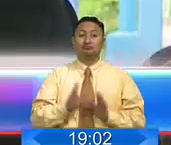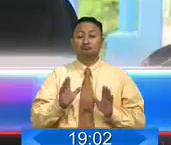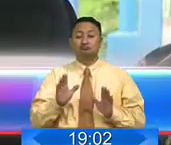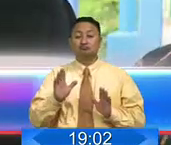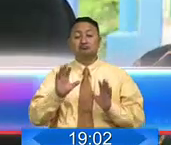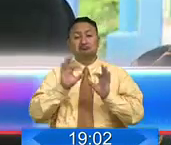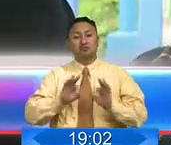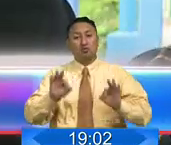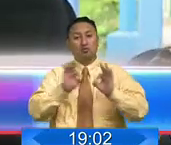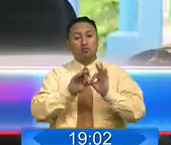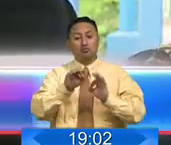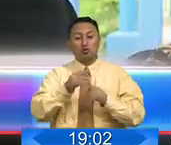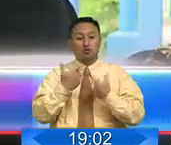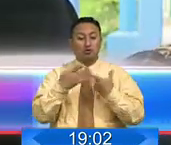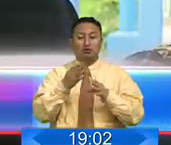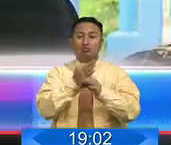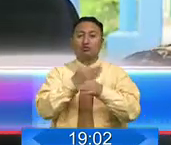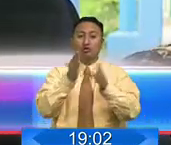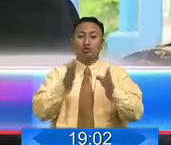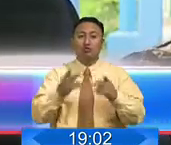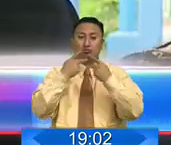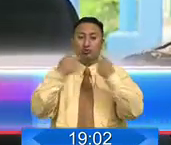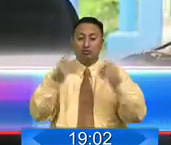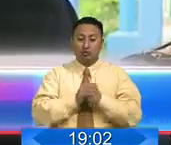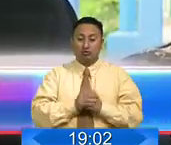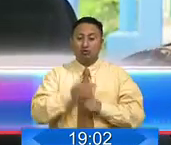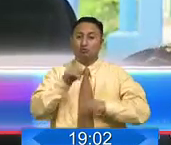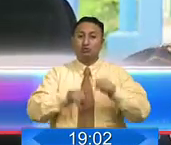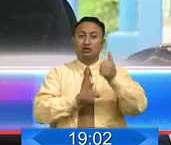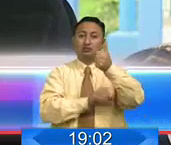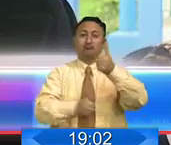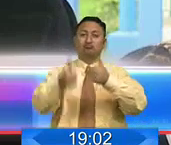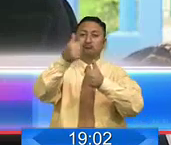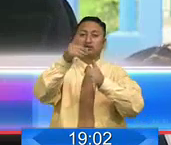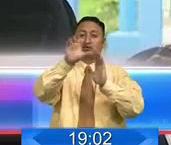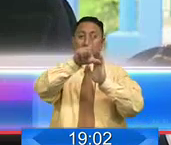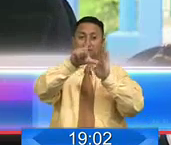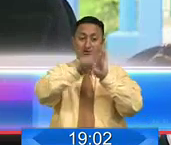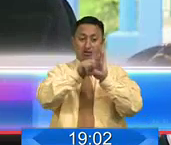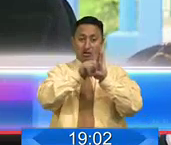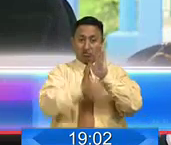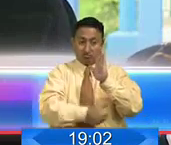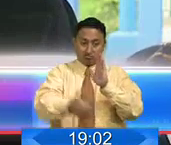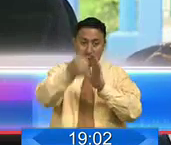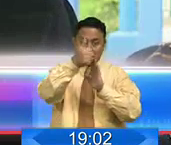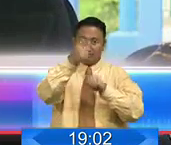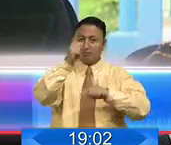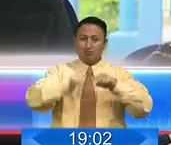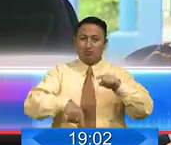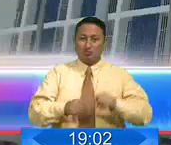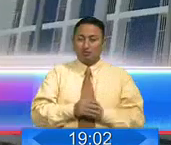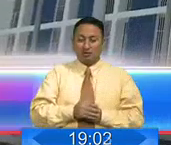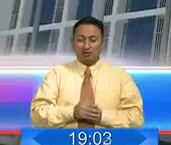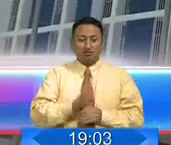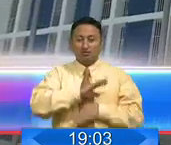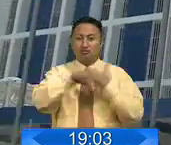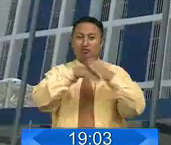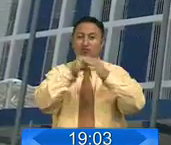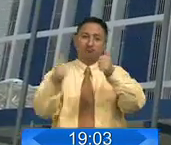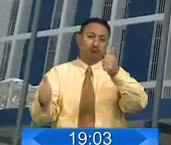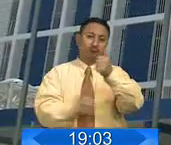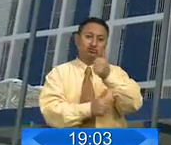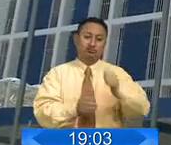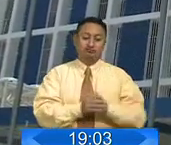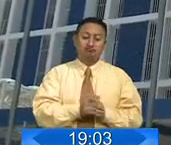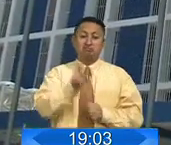precedente. Ningún funcionario público, ninguna autoridad puede estar por sobre la Constitución, por sobre el dictamen de la Corte Constitucional. A quienes no